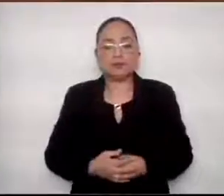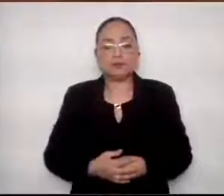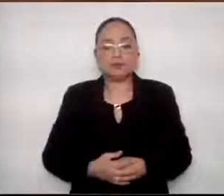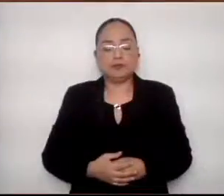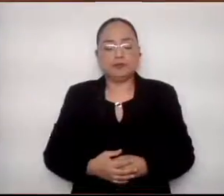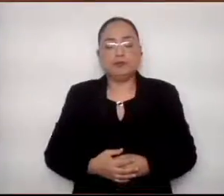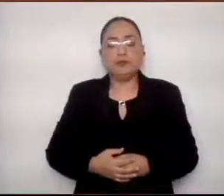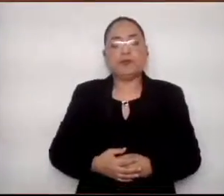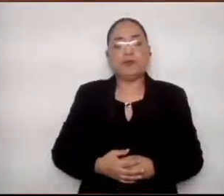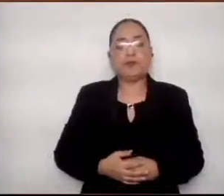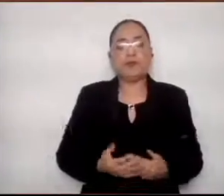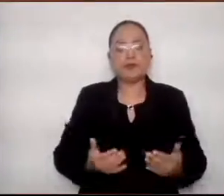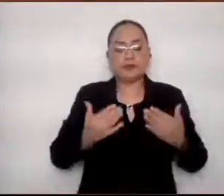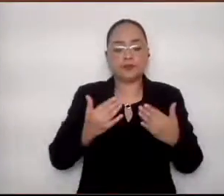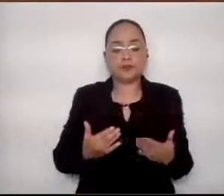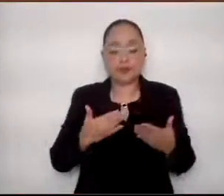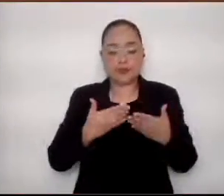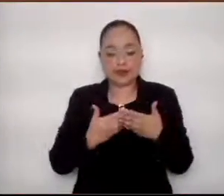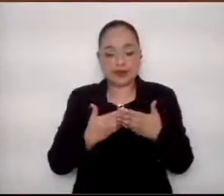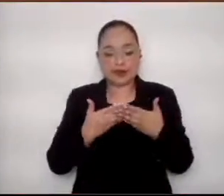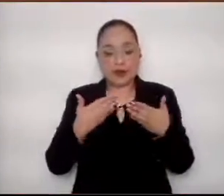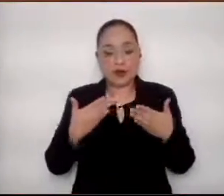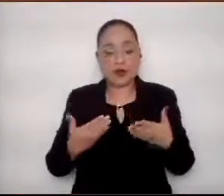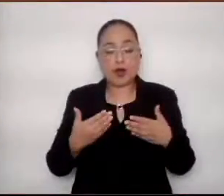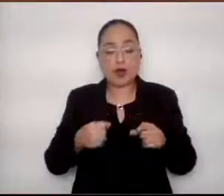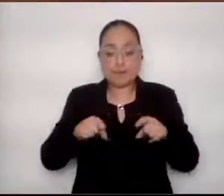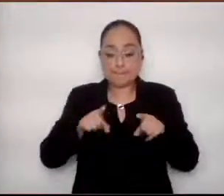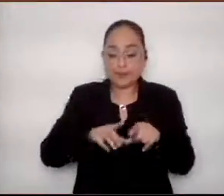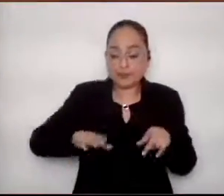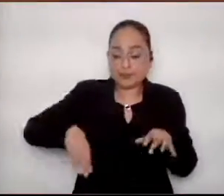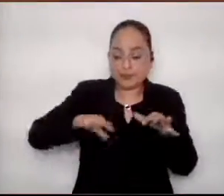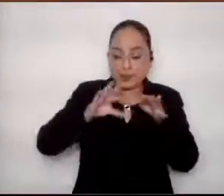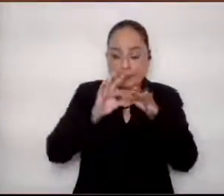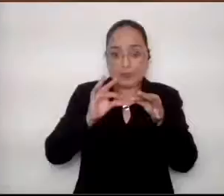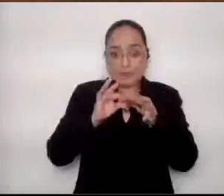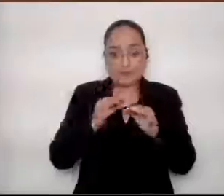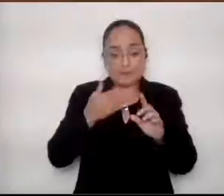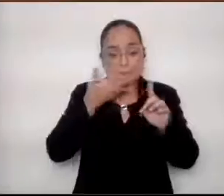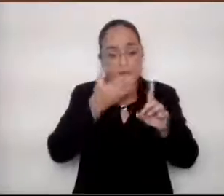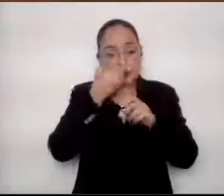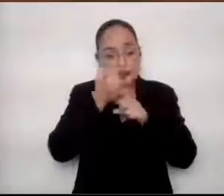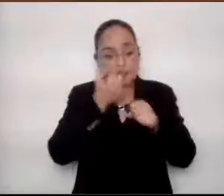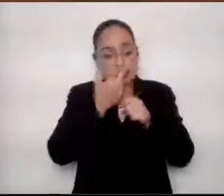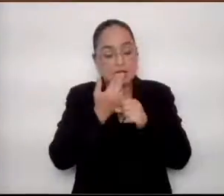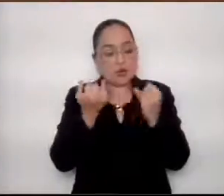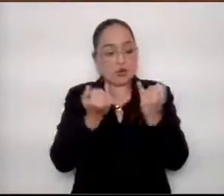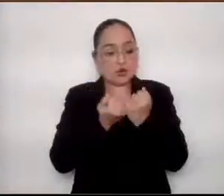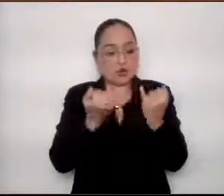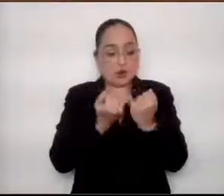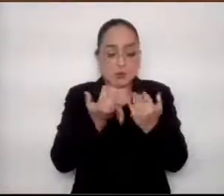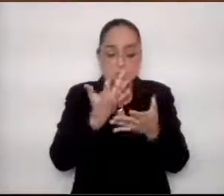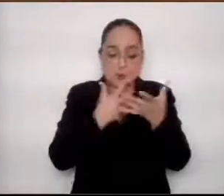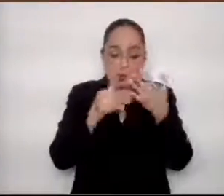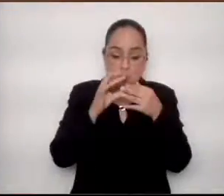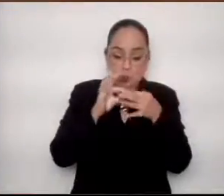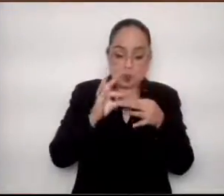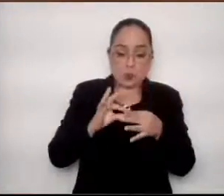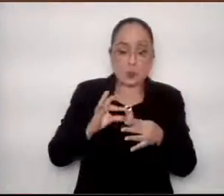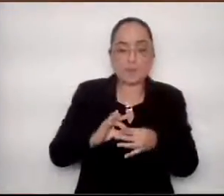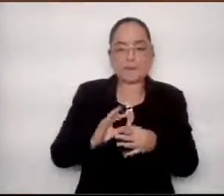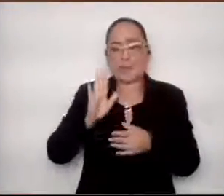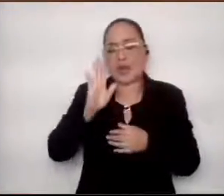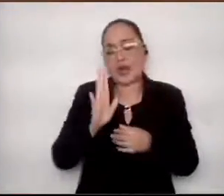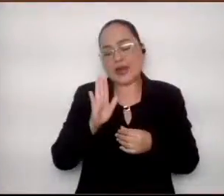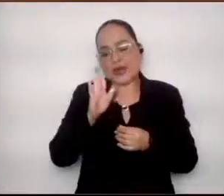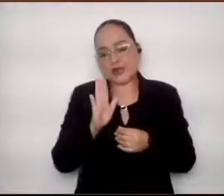bajo este esquema, señor secretario, y bajo esta argumentación, que parece mentira,